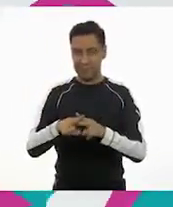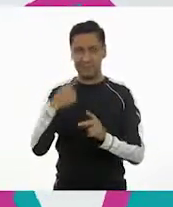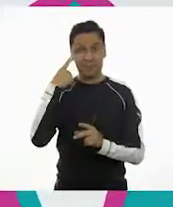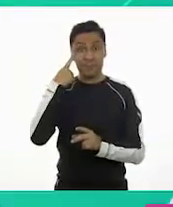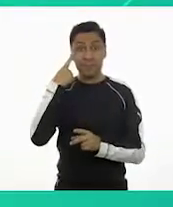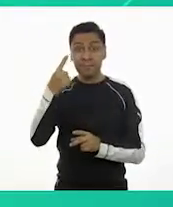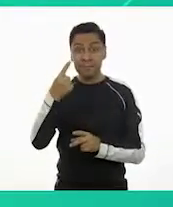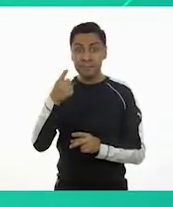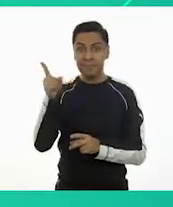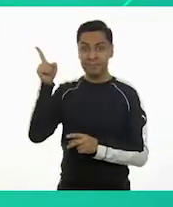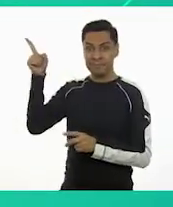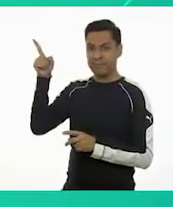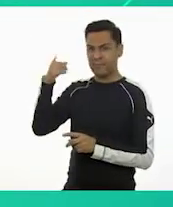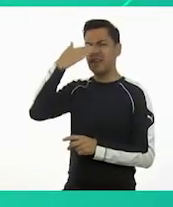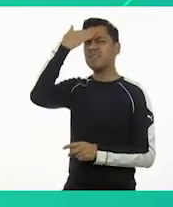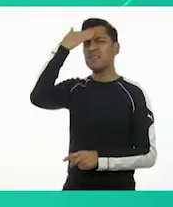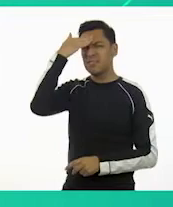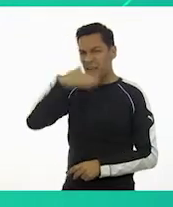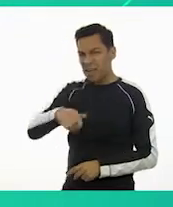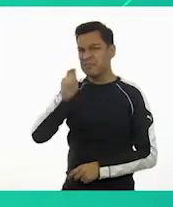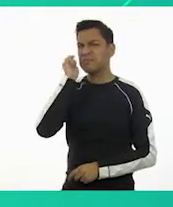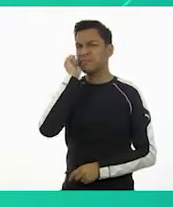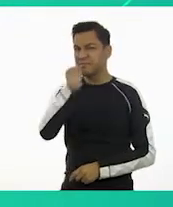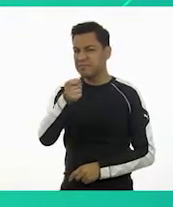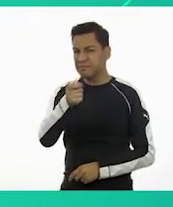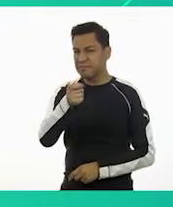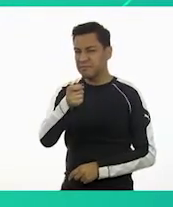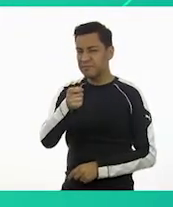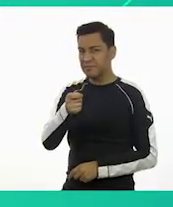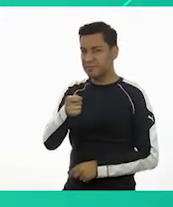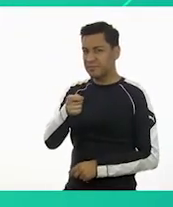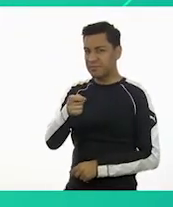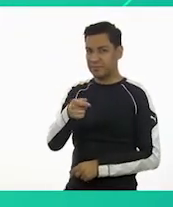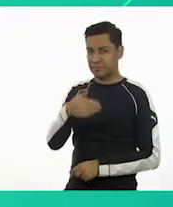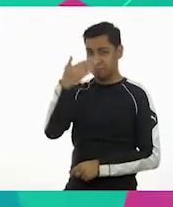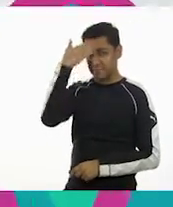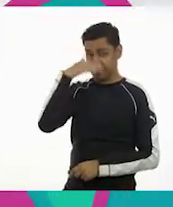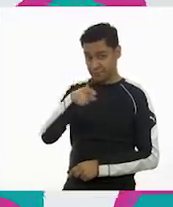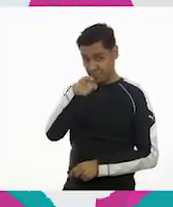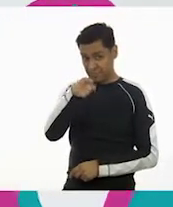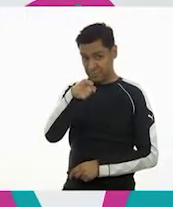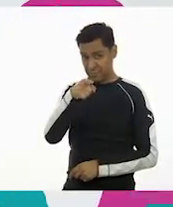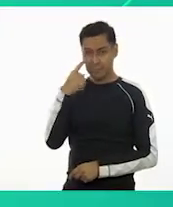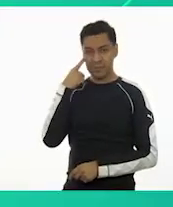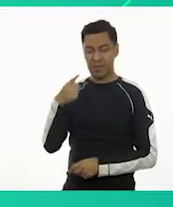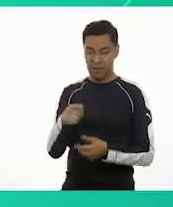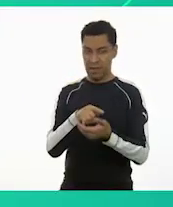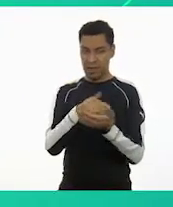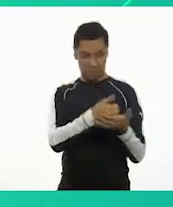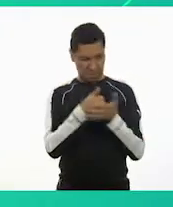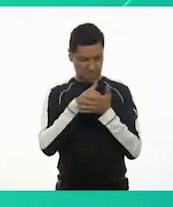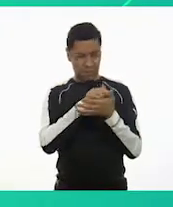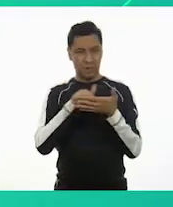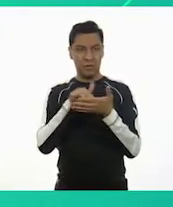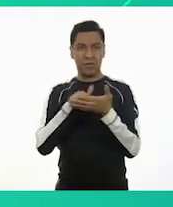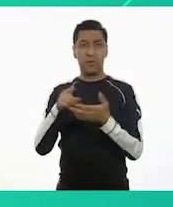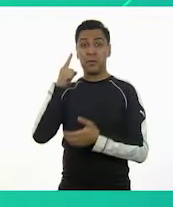siguiente. ¿Sabías qué? Alfonso, ¿me puedes ayudar a leerlo? Claro que sí. Miren, en la